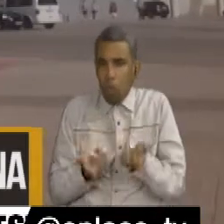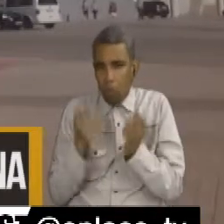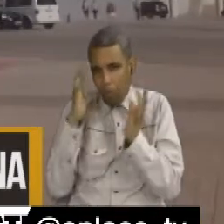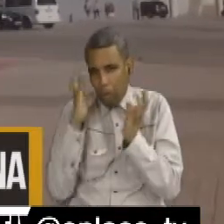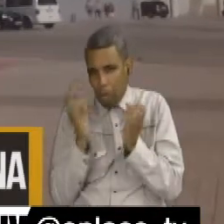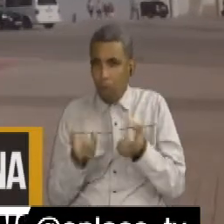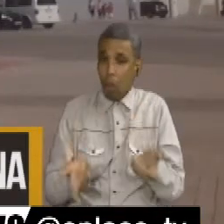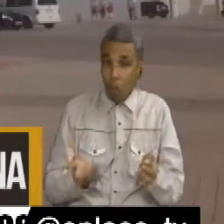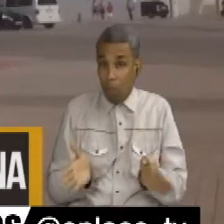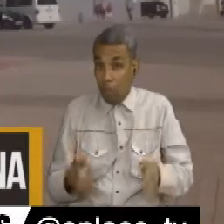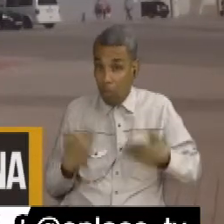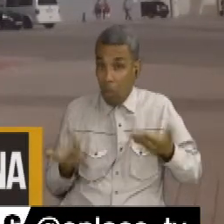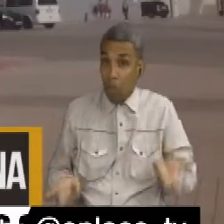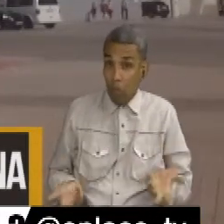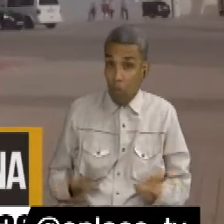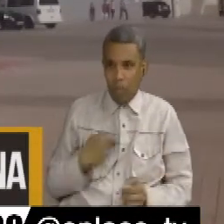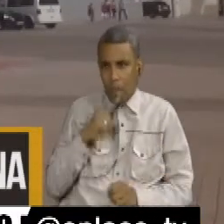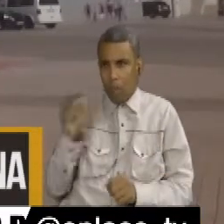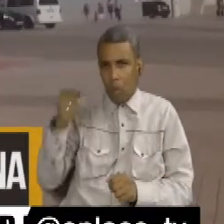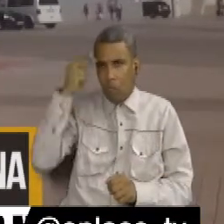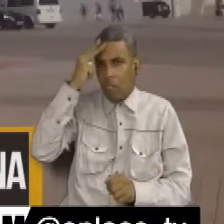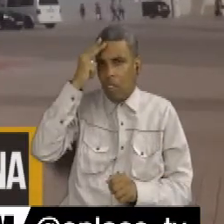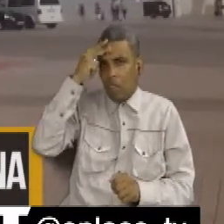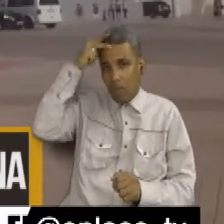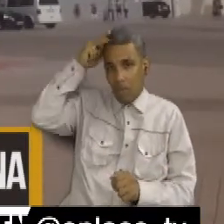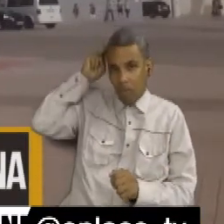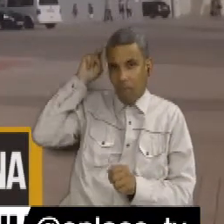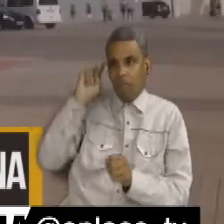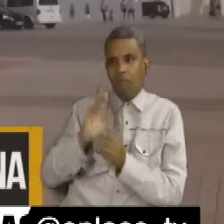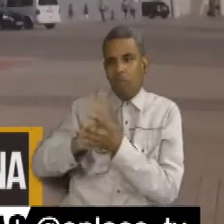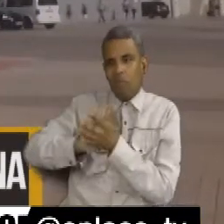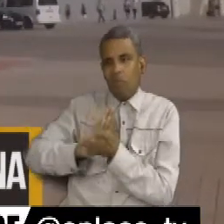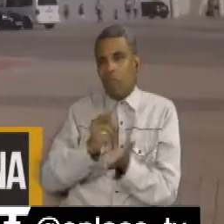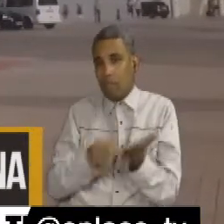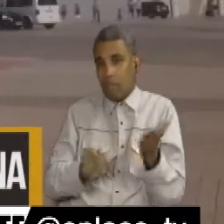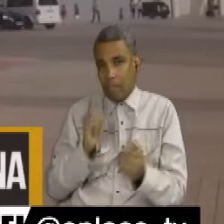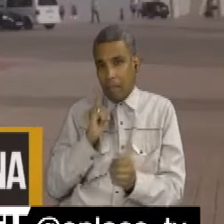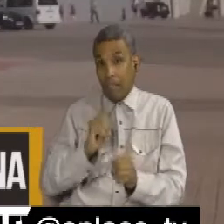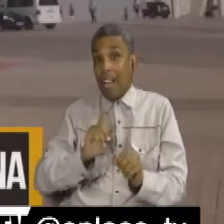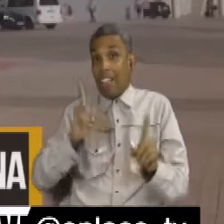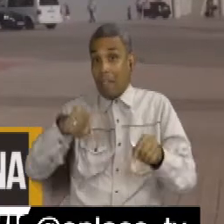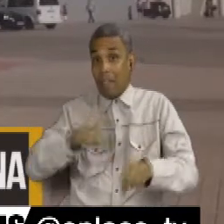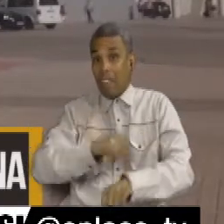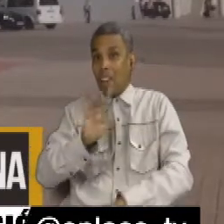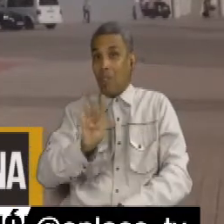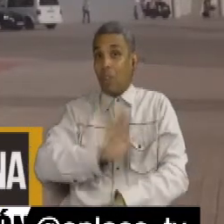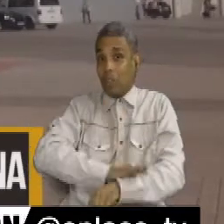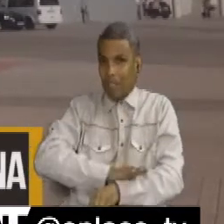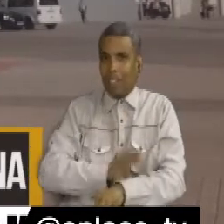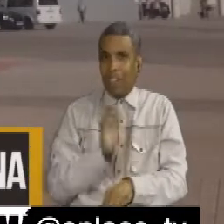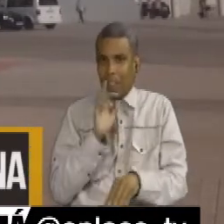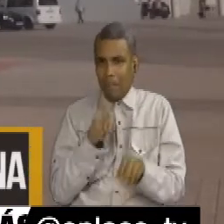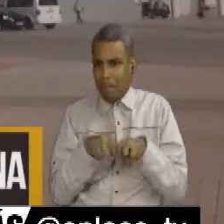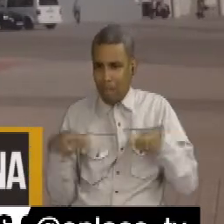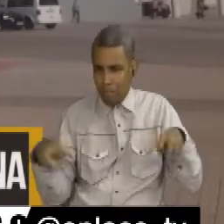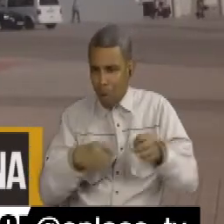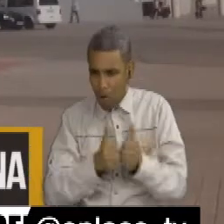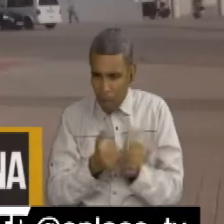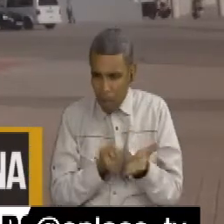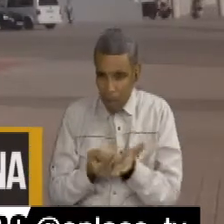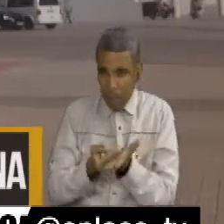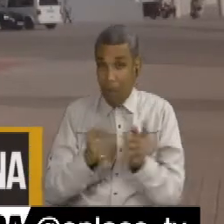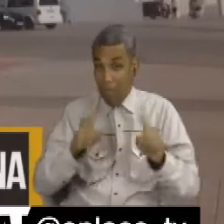través de Pelota Quieta, 4 de la tarde, hora de nuestro país, también estaremos hablando algo de este tema. No es más, un informe de Ariel Quiseno